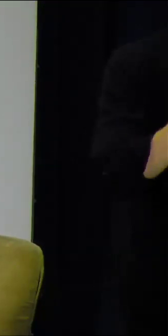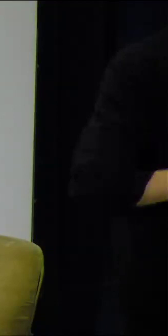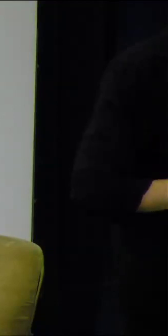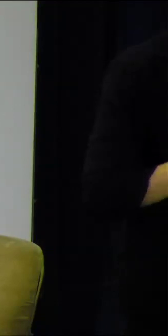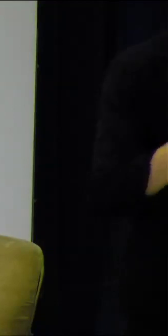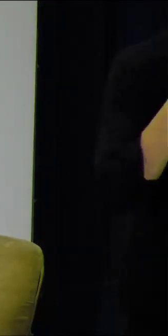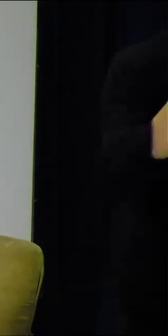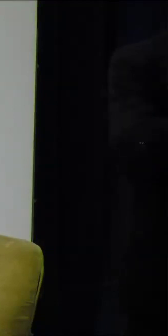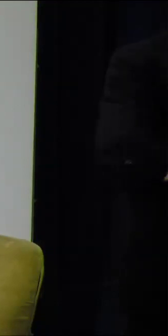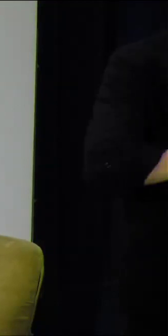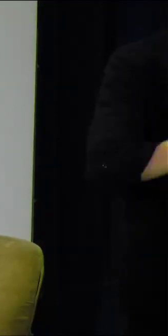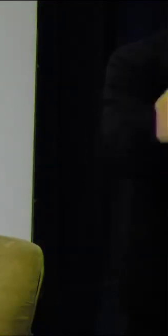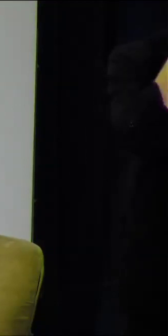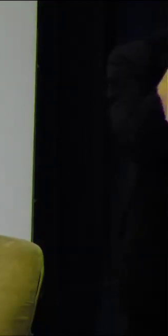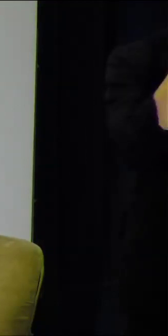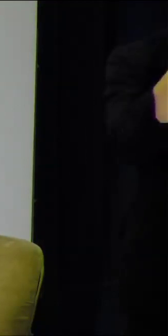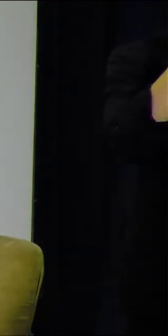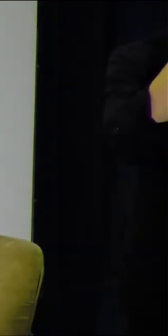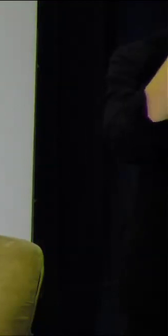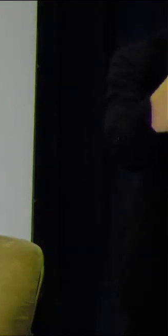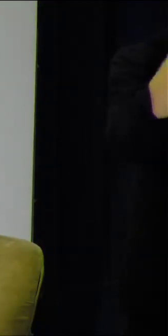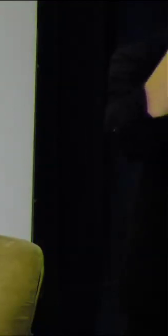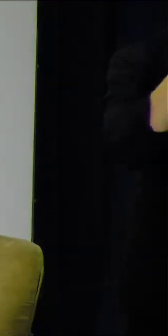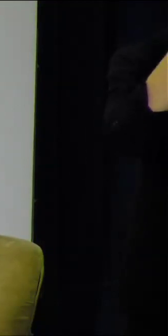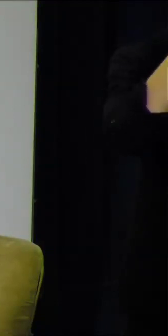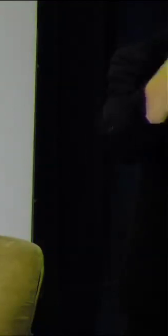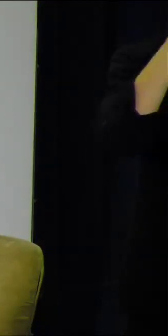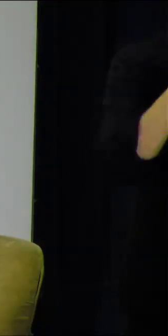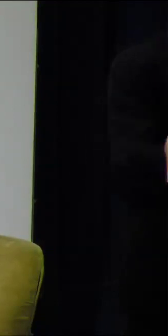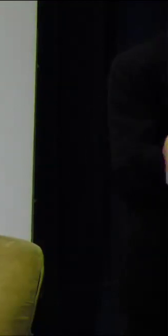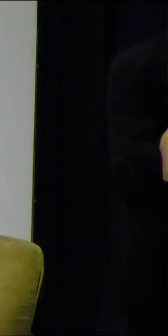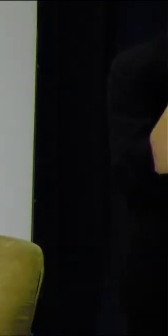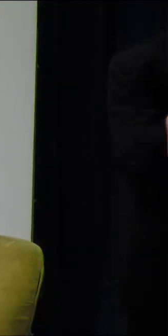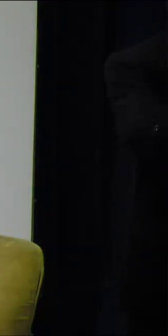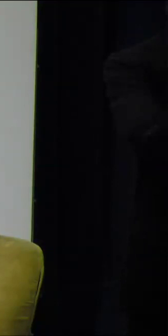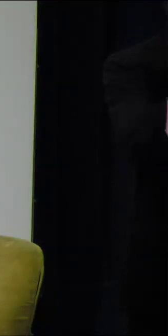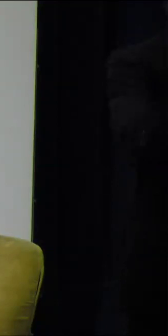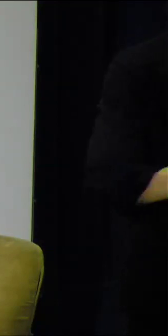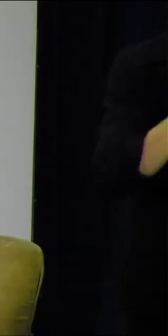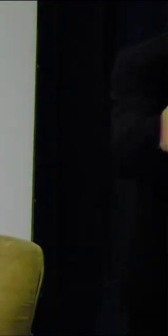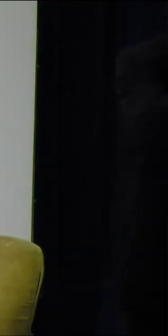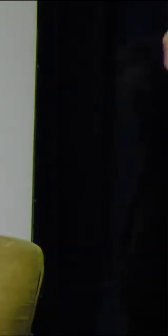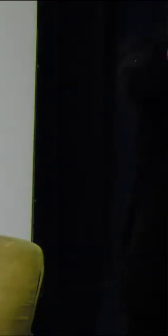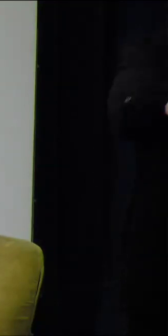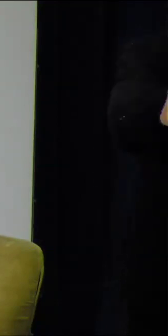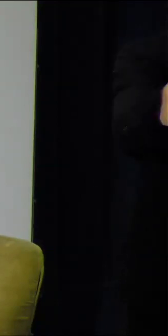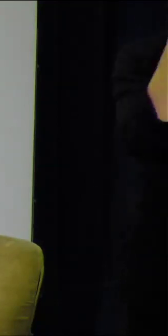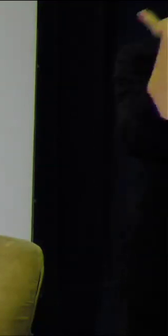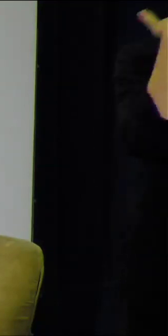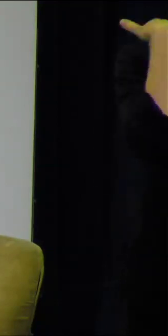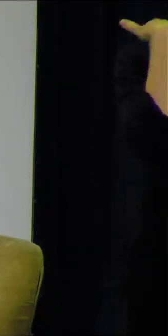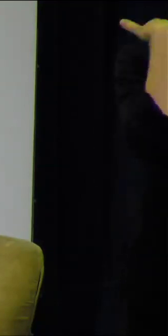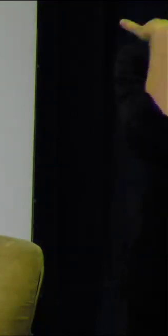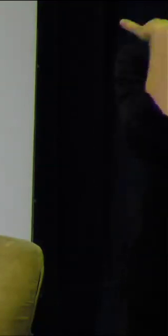el diputado Iván García del Blanco, que está de manera online. que es miembro del Parlamento